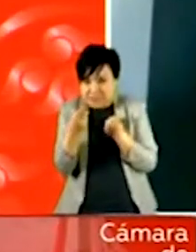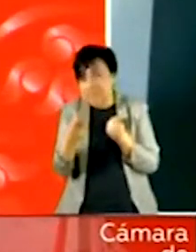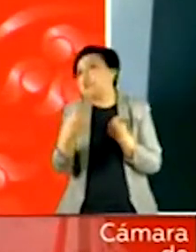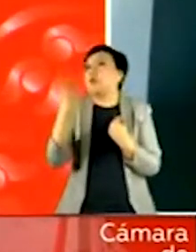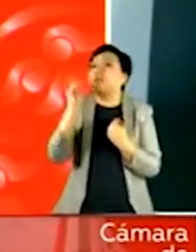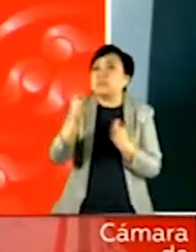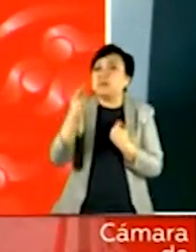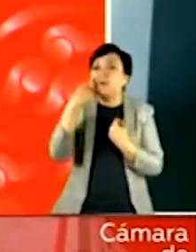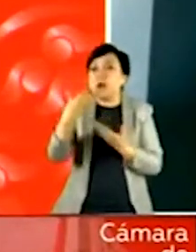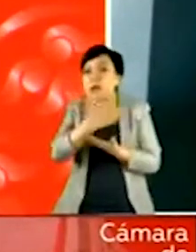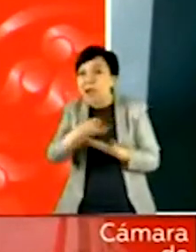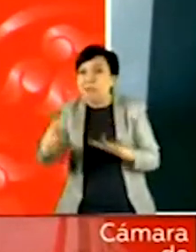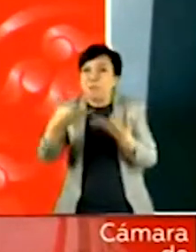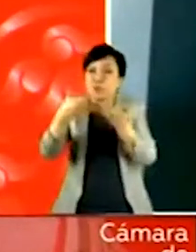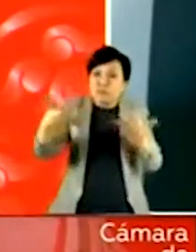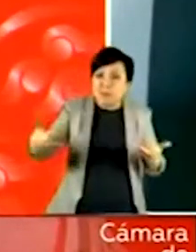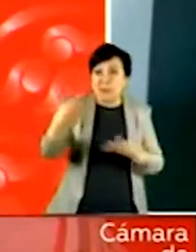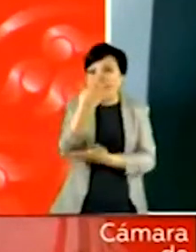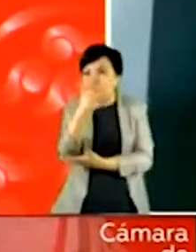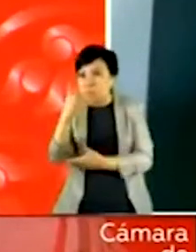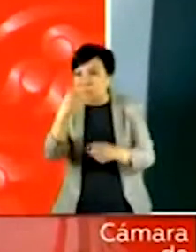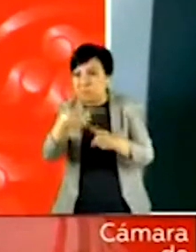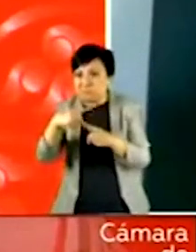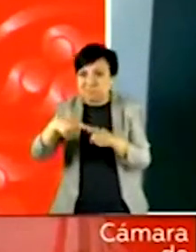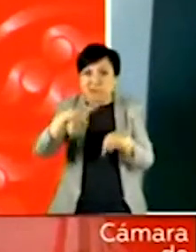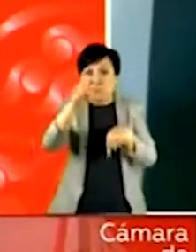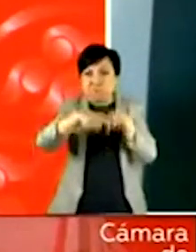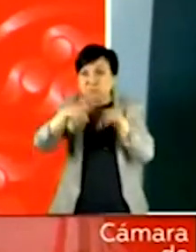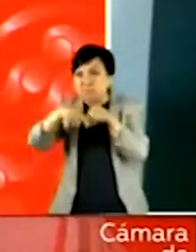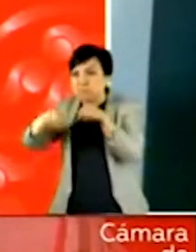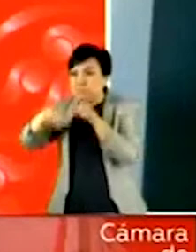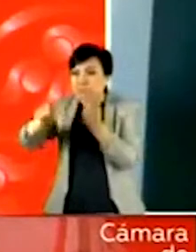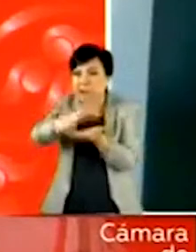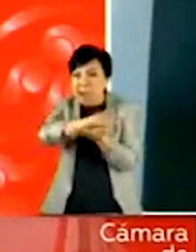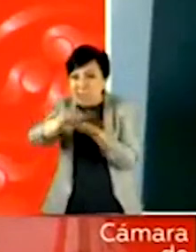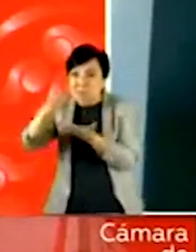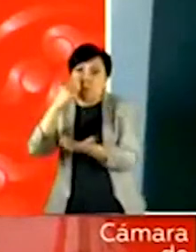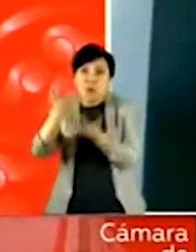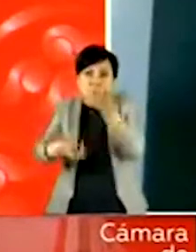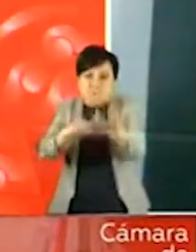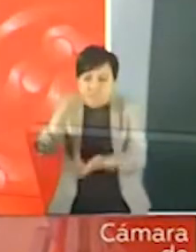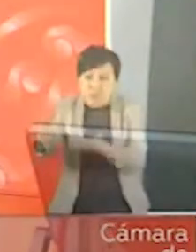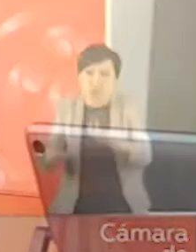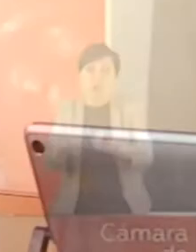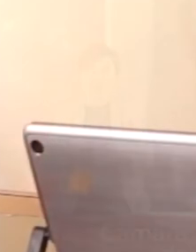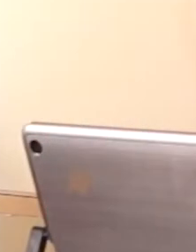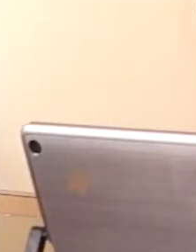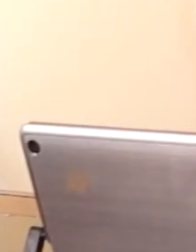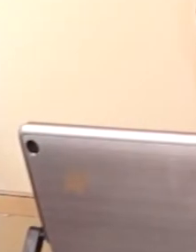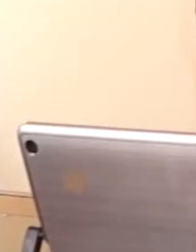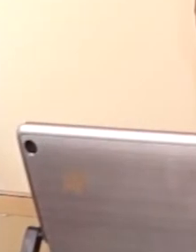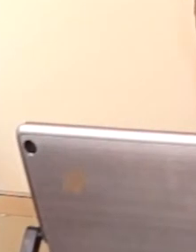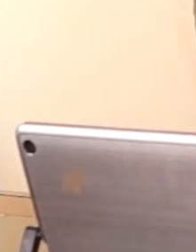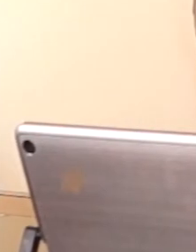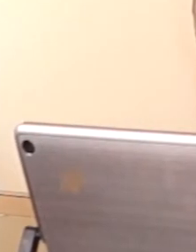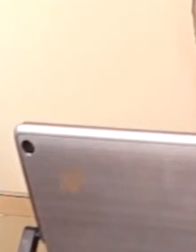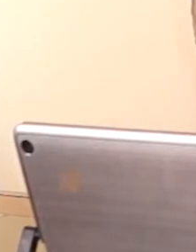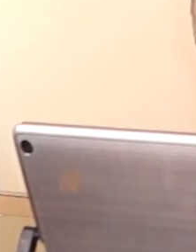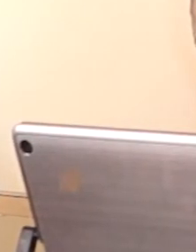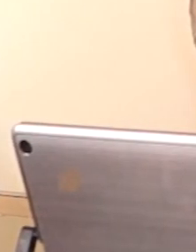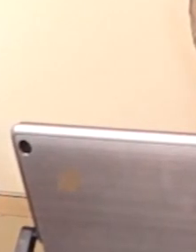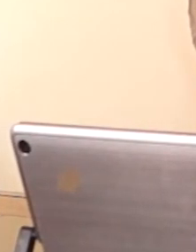o áreas de bosque que hayan sido limpiadas mediante el uso de fuego tala o desmonte así los objetivos